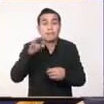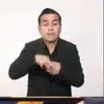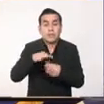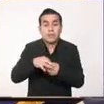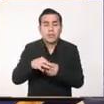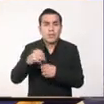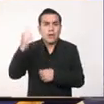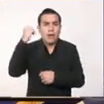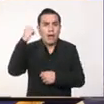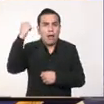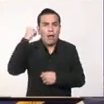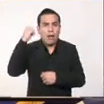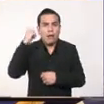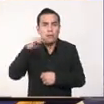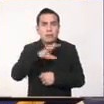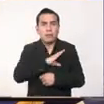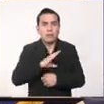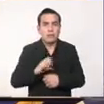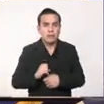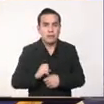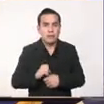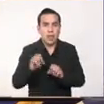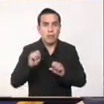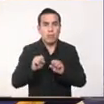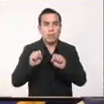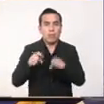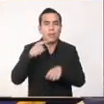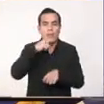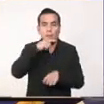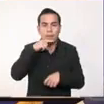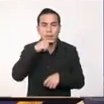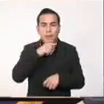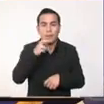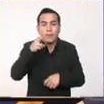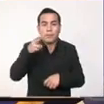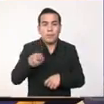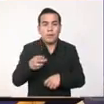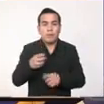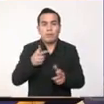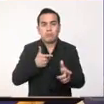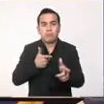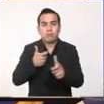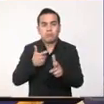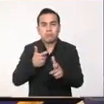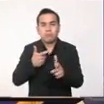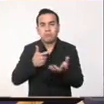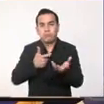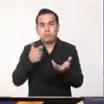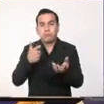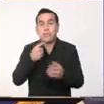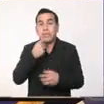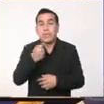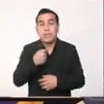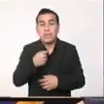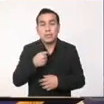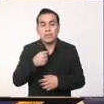estaba cantando el puño que El Salvador iba a ser la tumba donde los rojos terminarán, así como por eso asesinaron a Monseñor